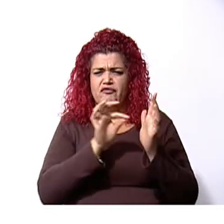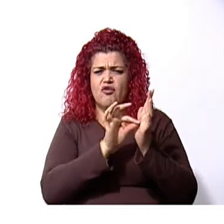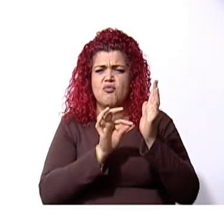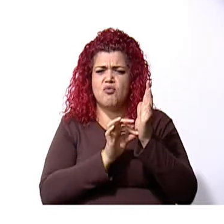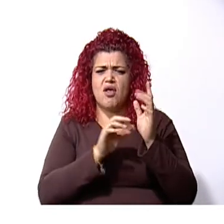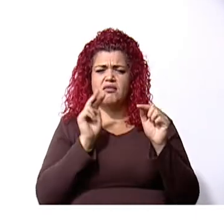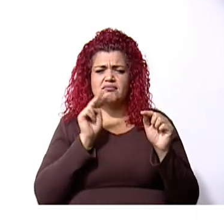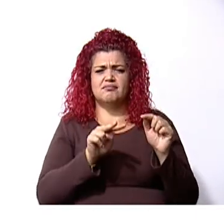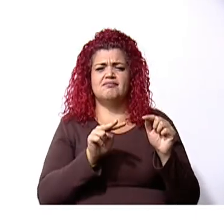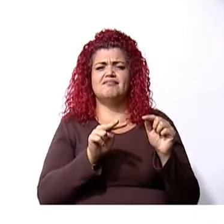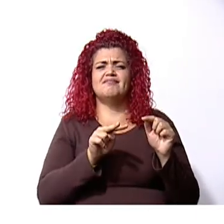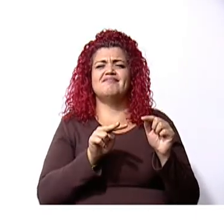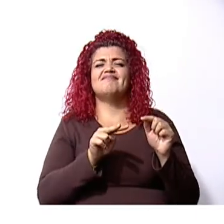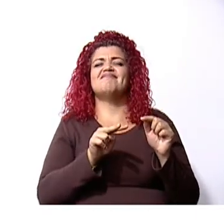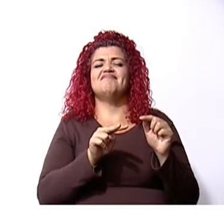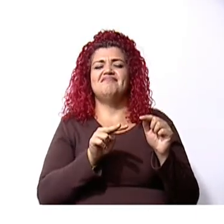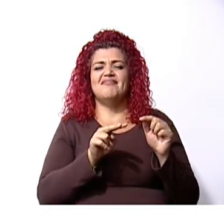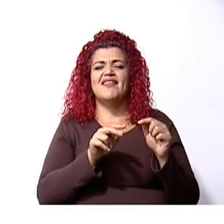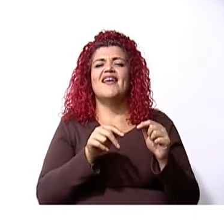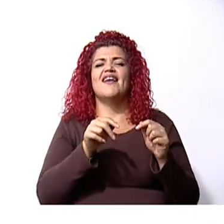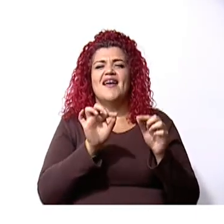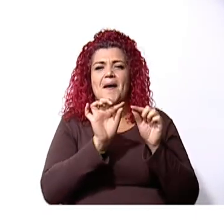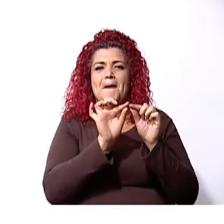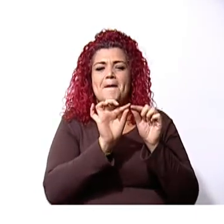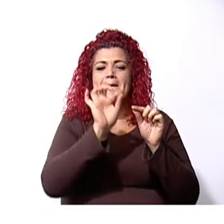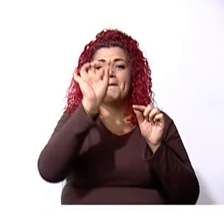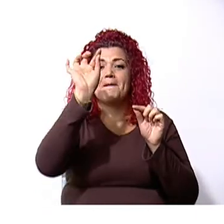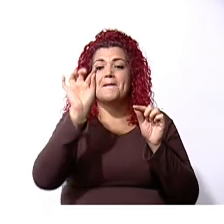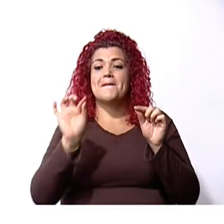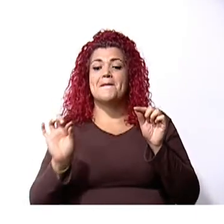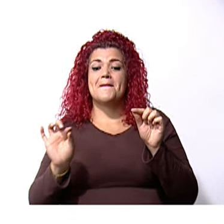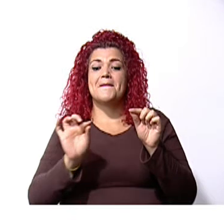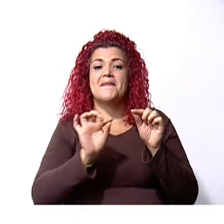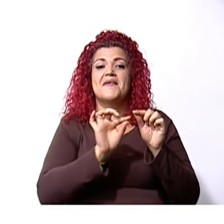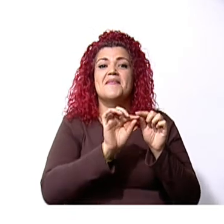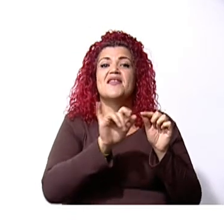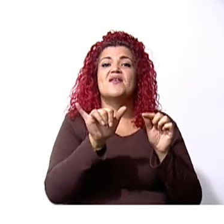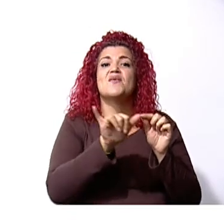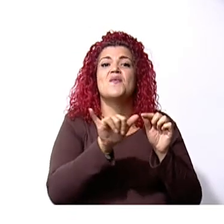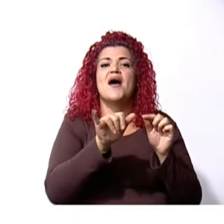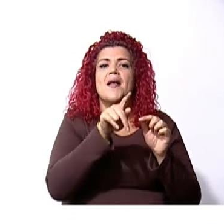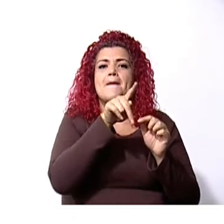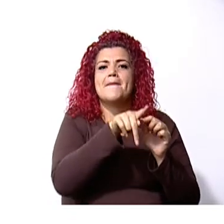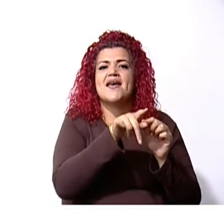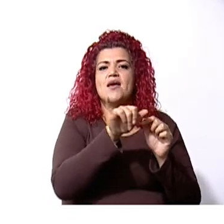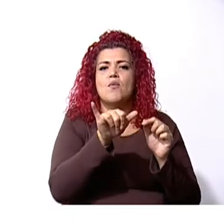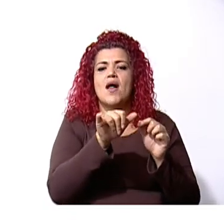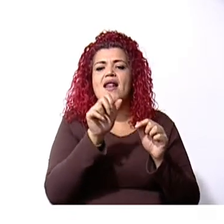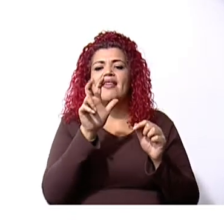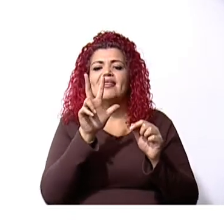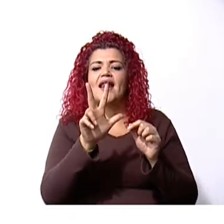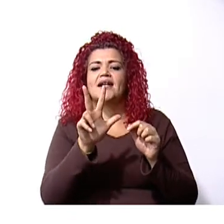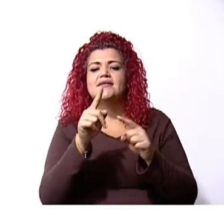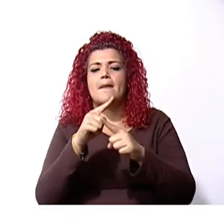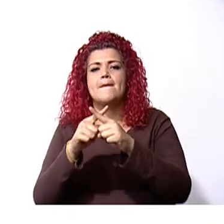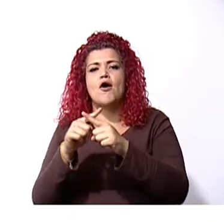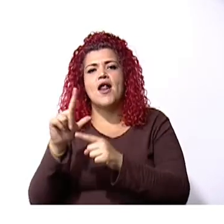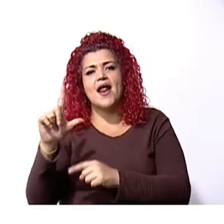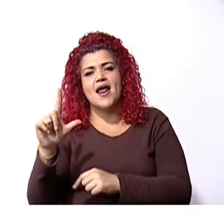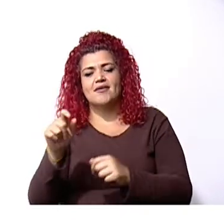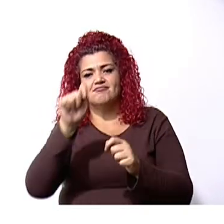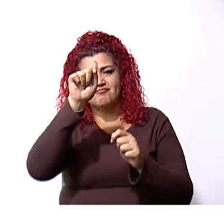en pantalla. Perímetro es igual a 3 por lado, o P es igual a 3 por L. De